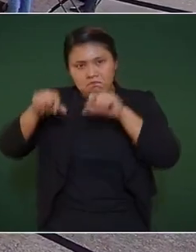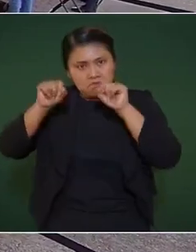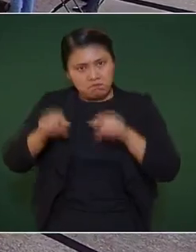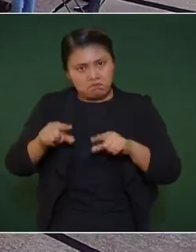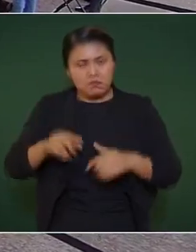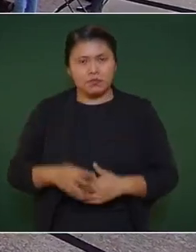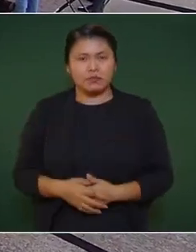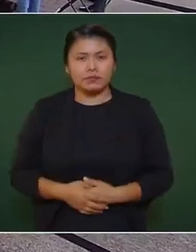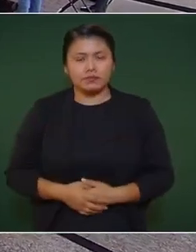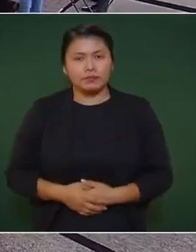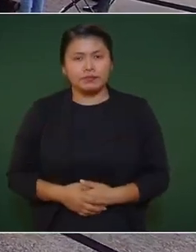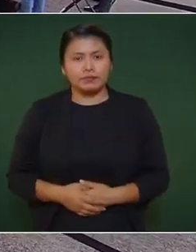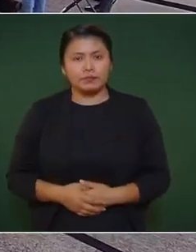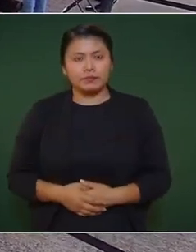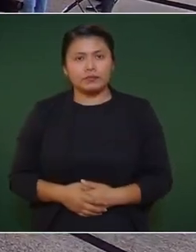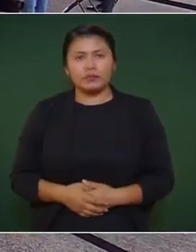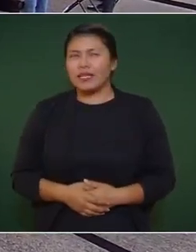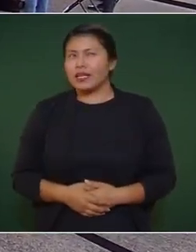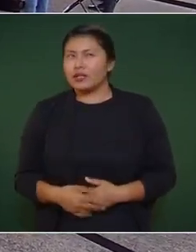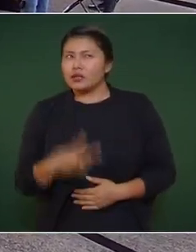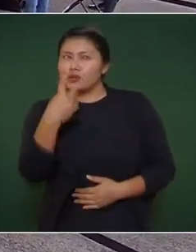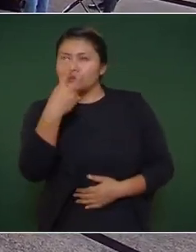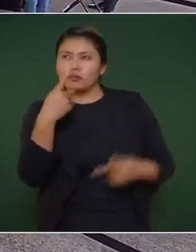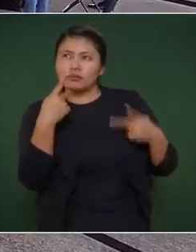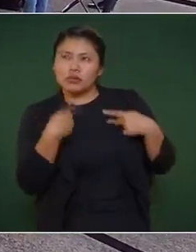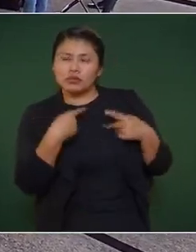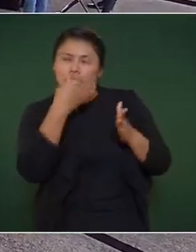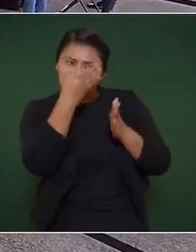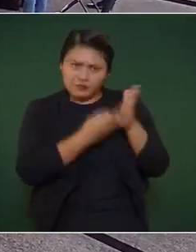solo fallaron dos,